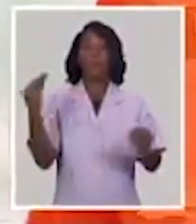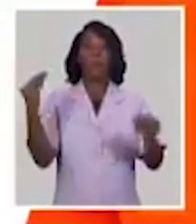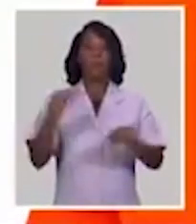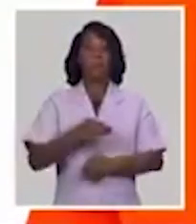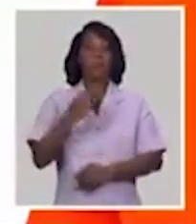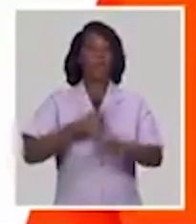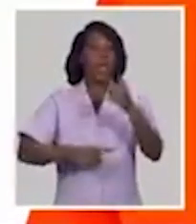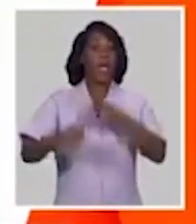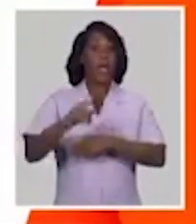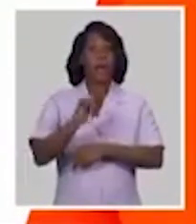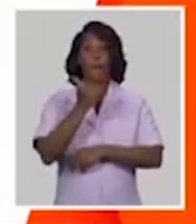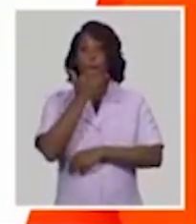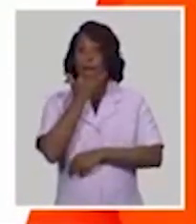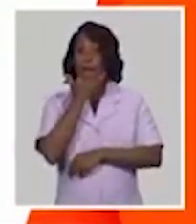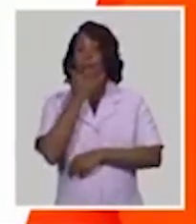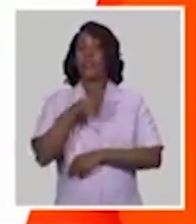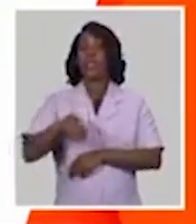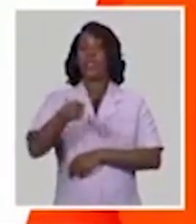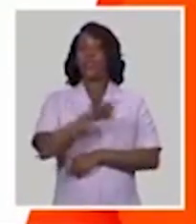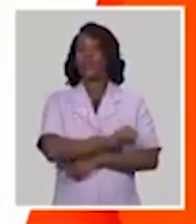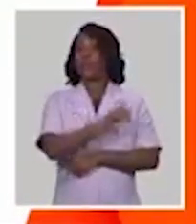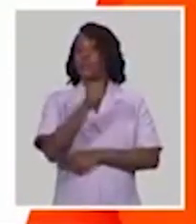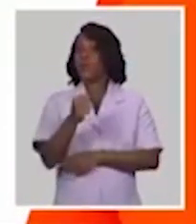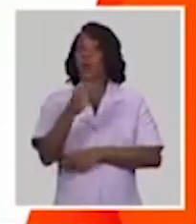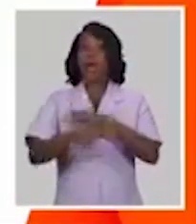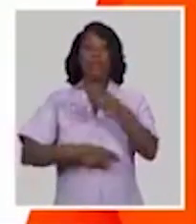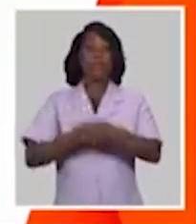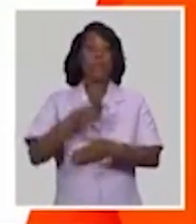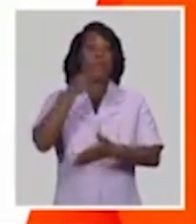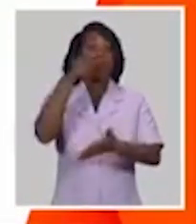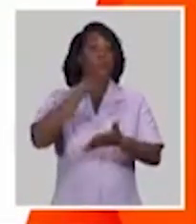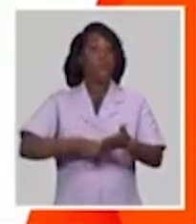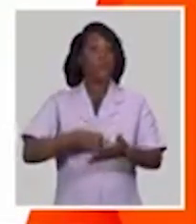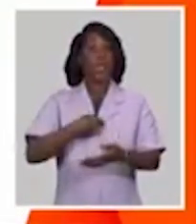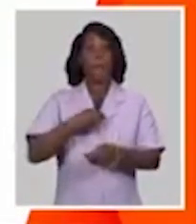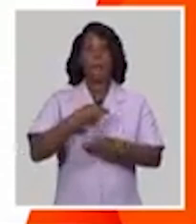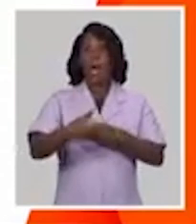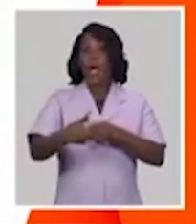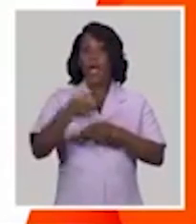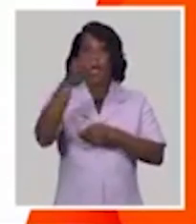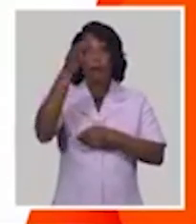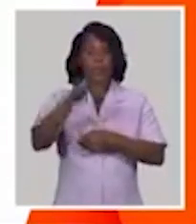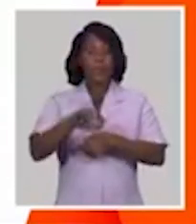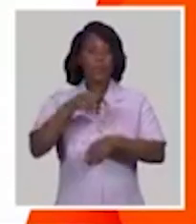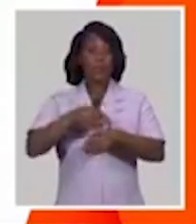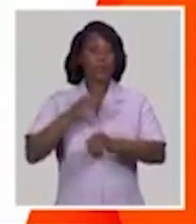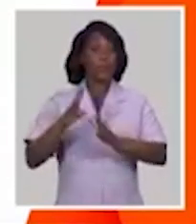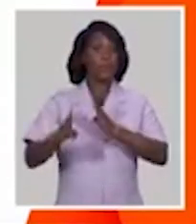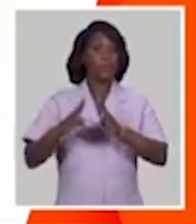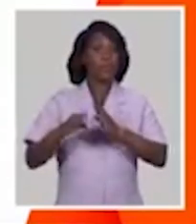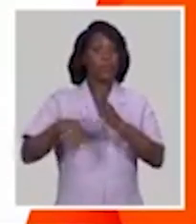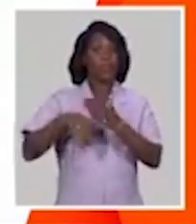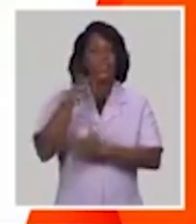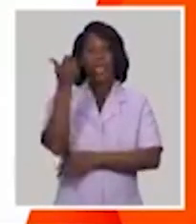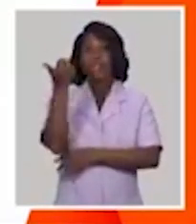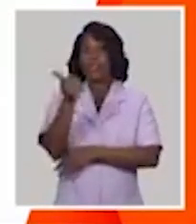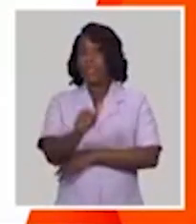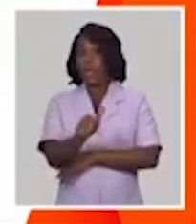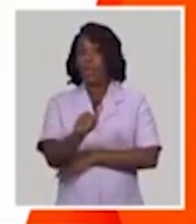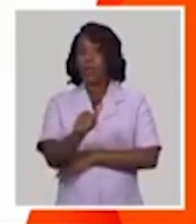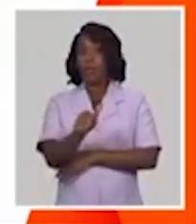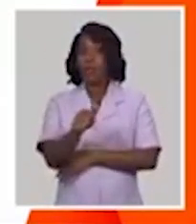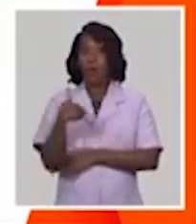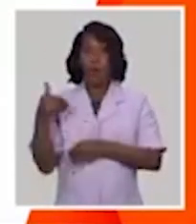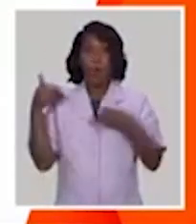estas contravenciones están en la obligación de efectuar el pago de dichas multas en un plazo no superior a los 10 días